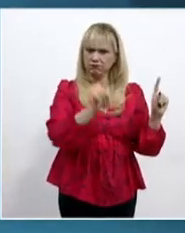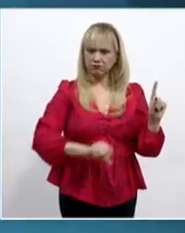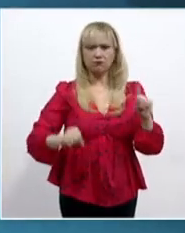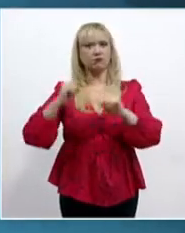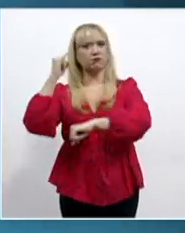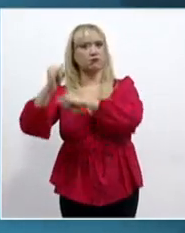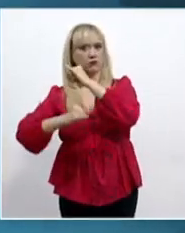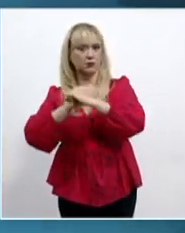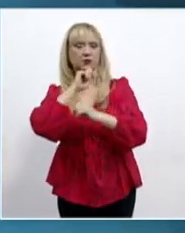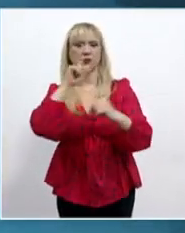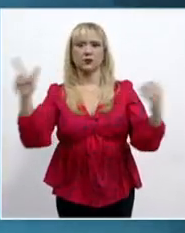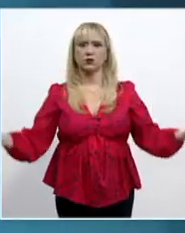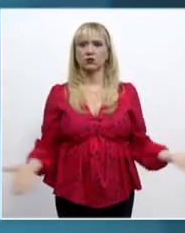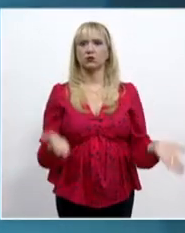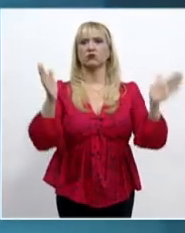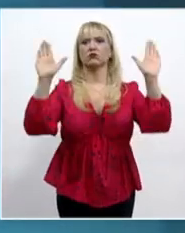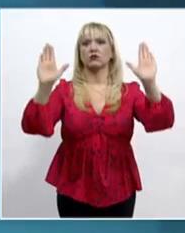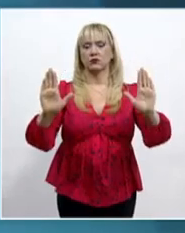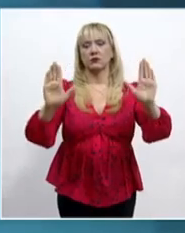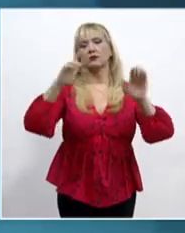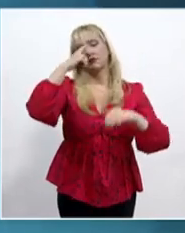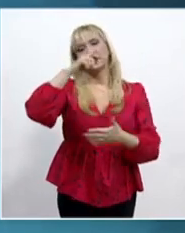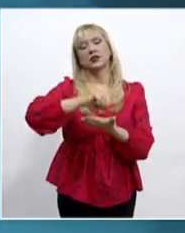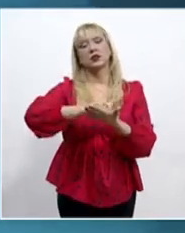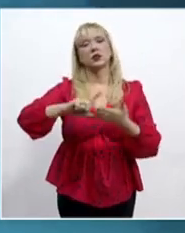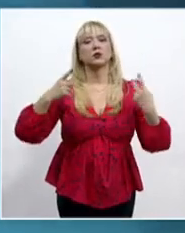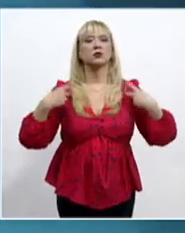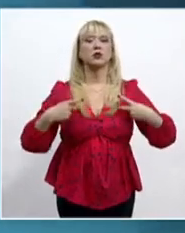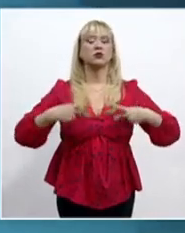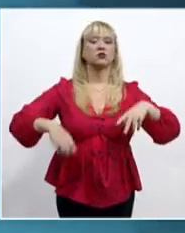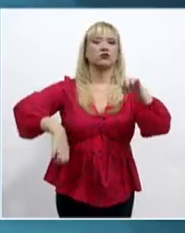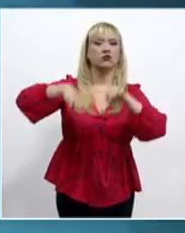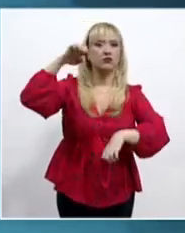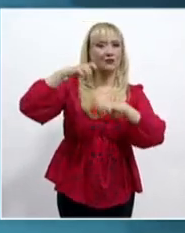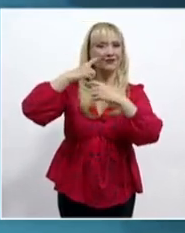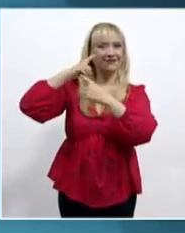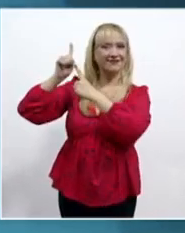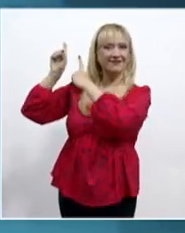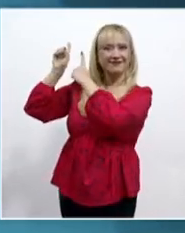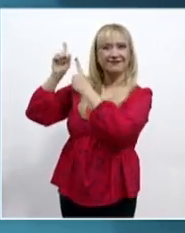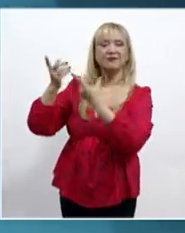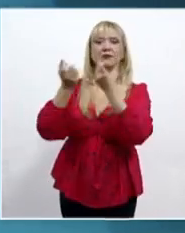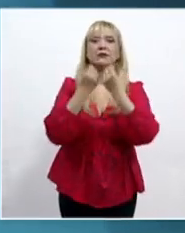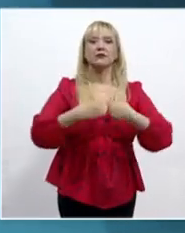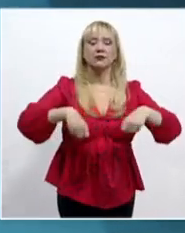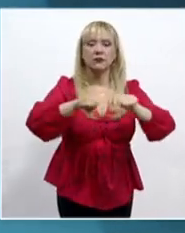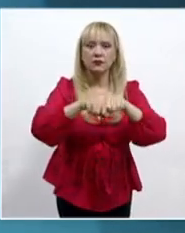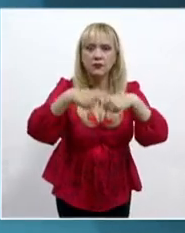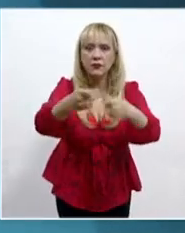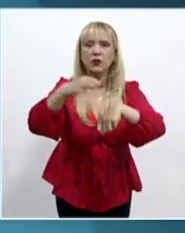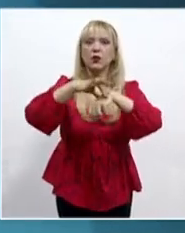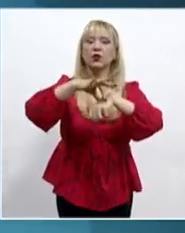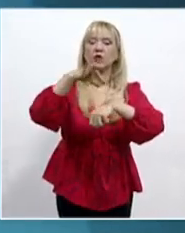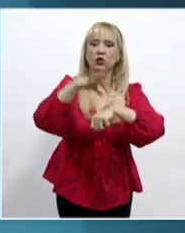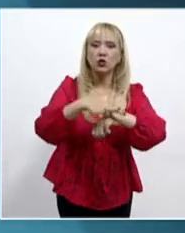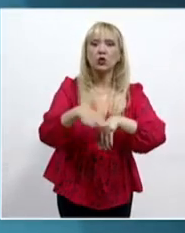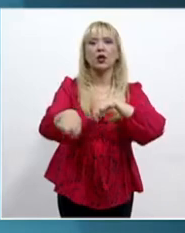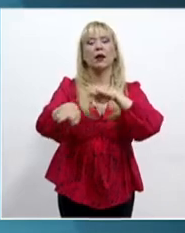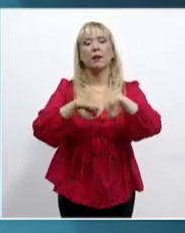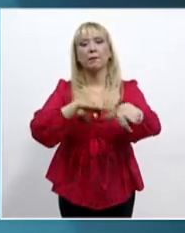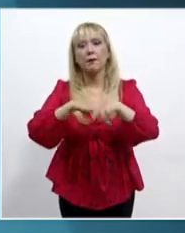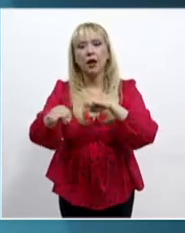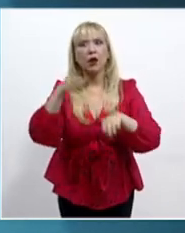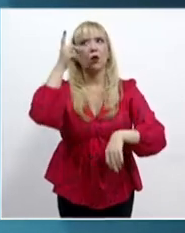obra aborda casos para garantizar los derechos de las personas mayores a la seguridad social, vivienda, al trabajo, a la propiedad, a